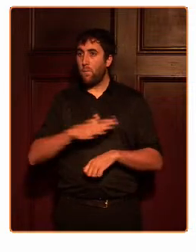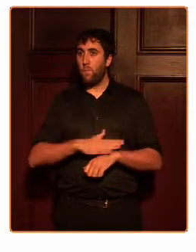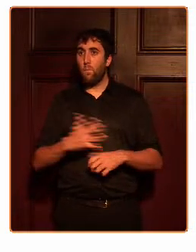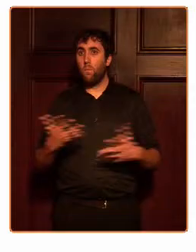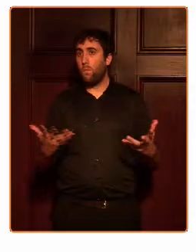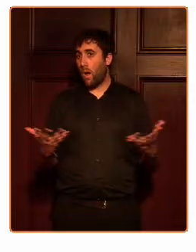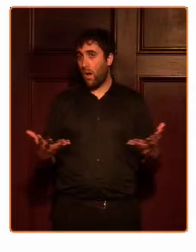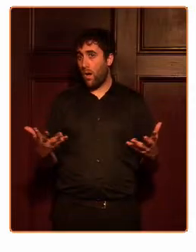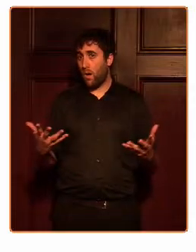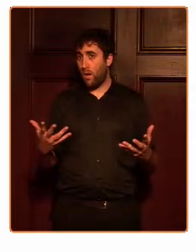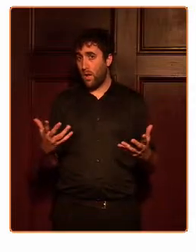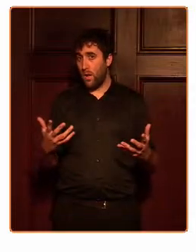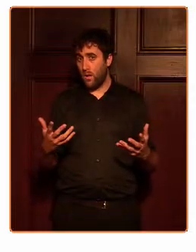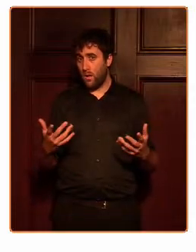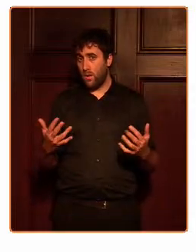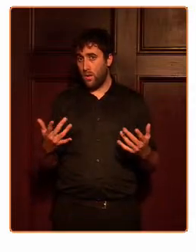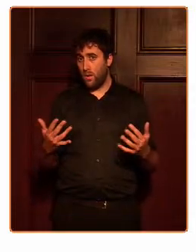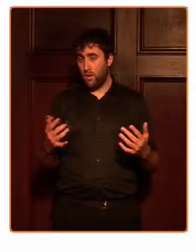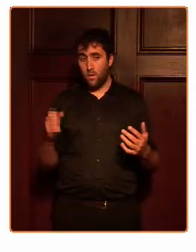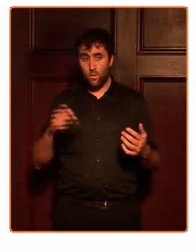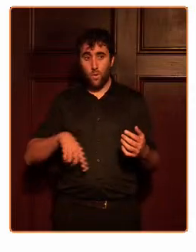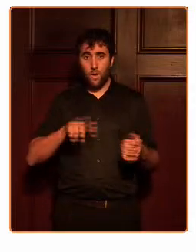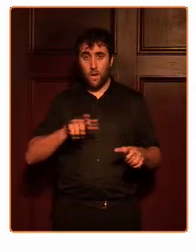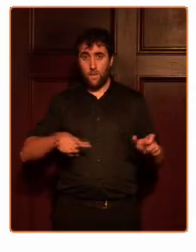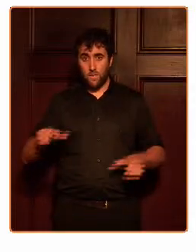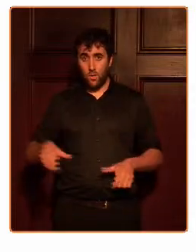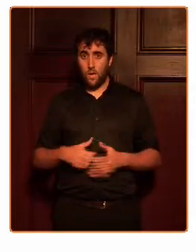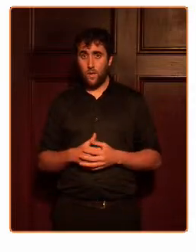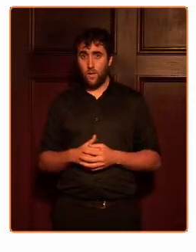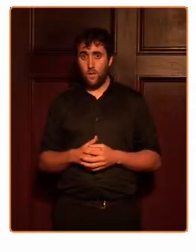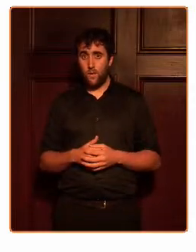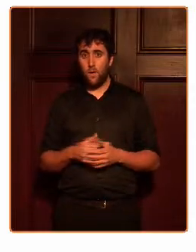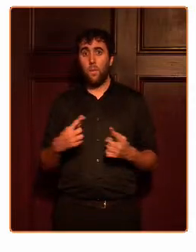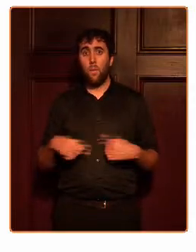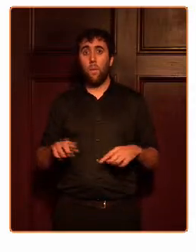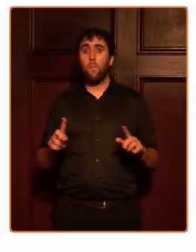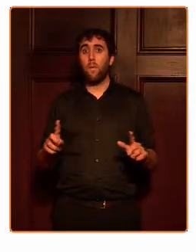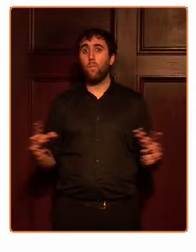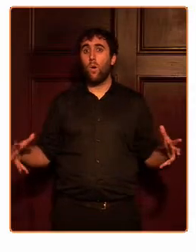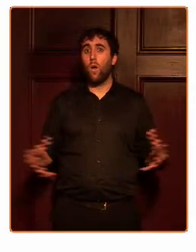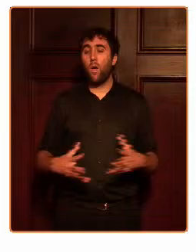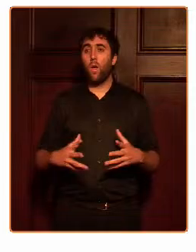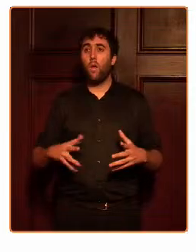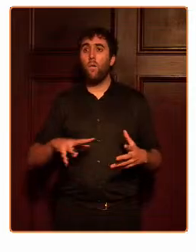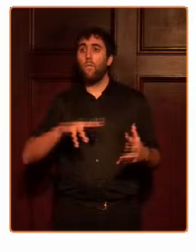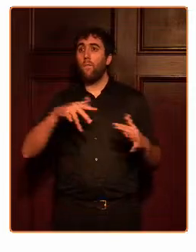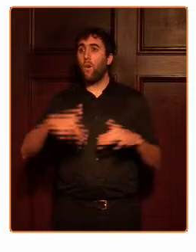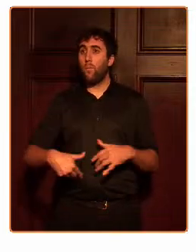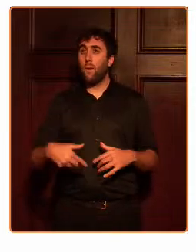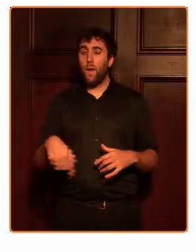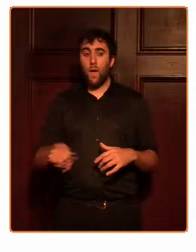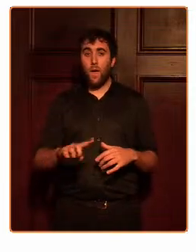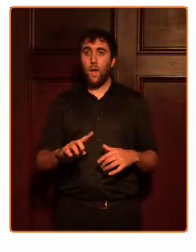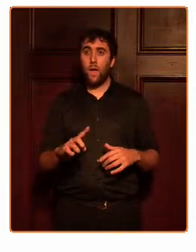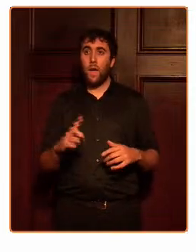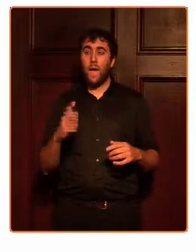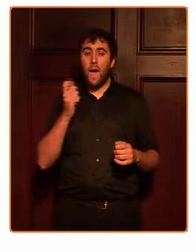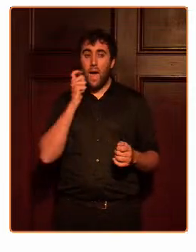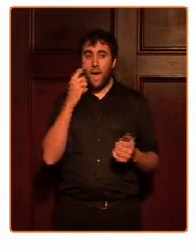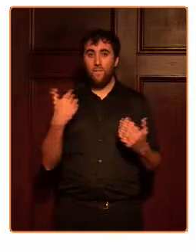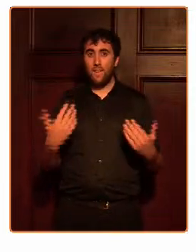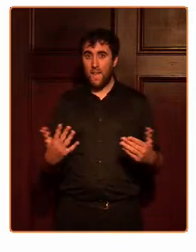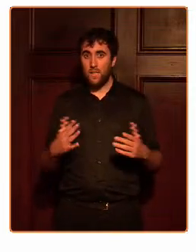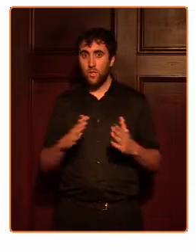momento en nuestro capital humano. Pero ¿qué nos dicen los últimos resultados de TALIS de las habilidades o de